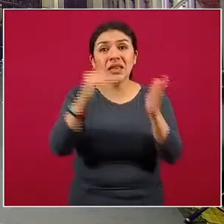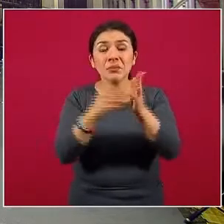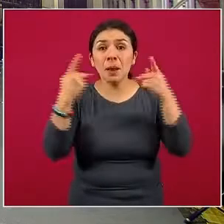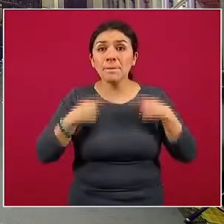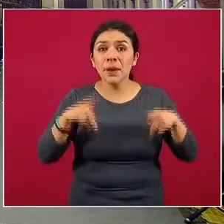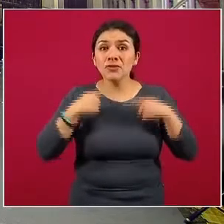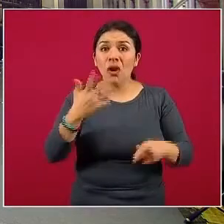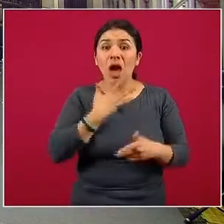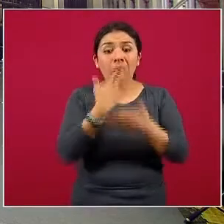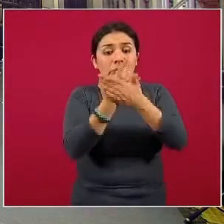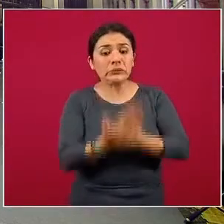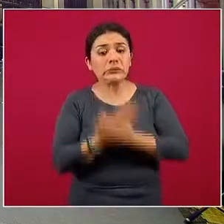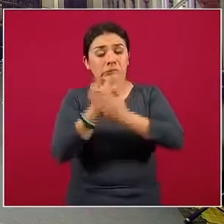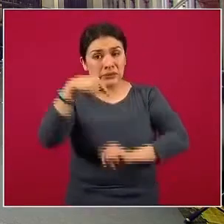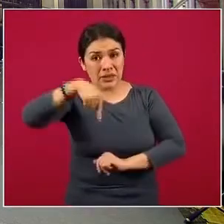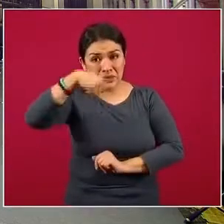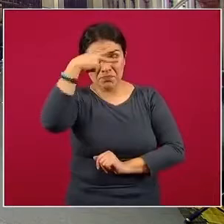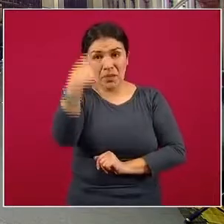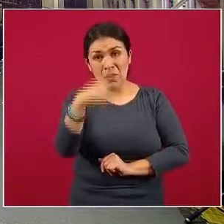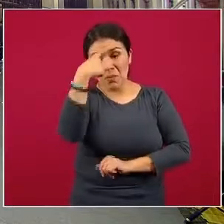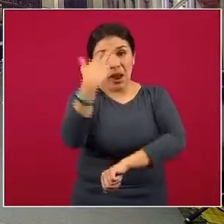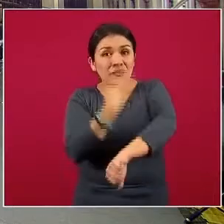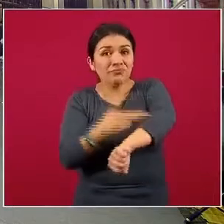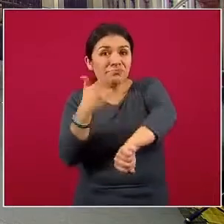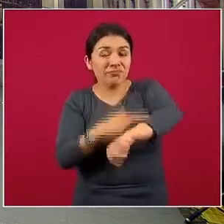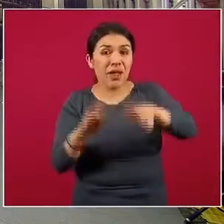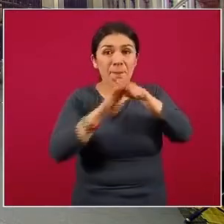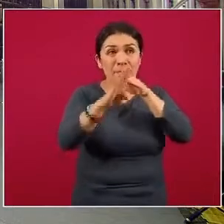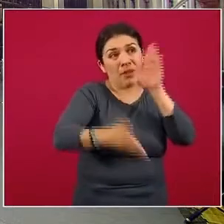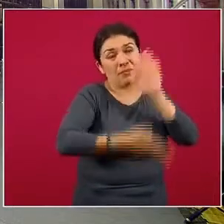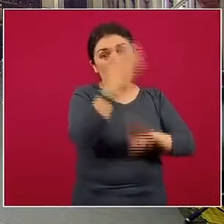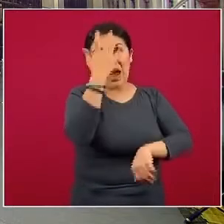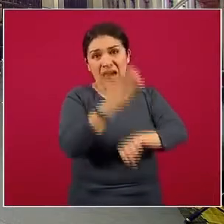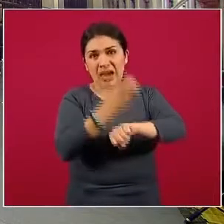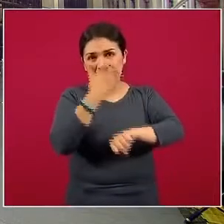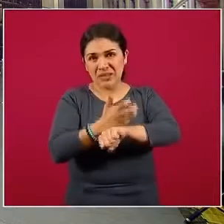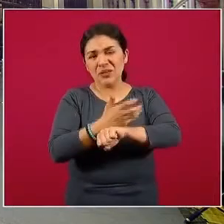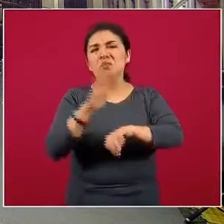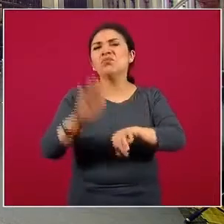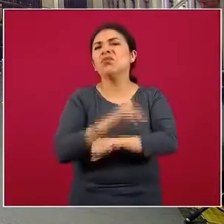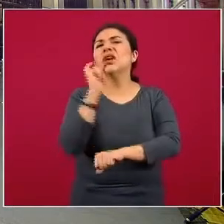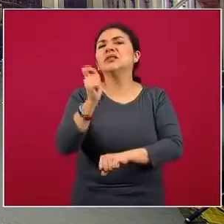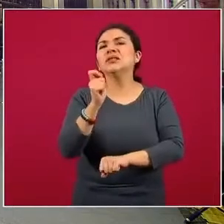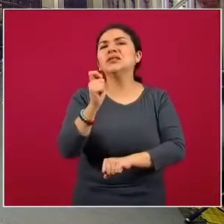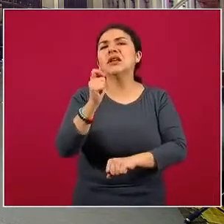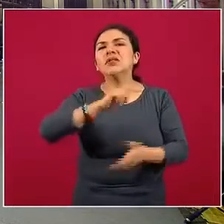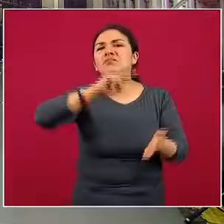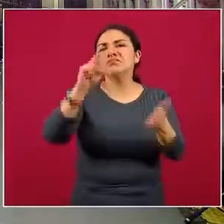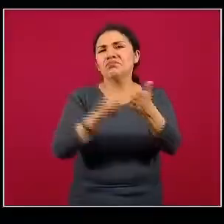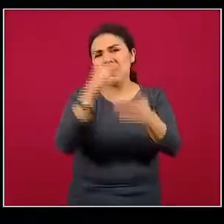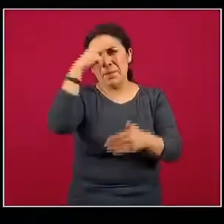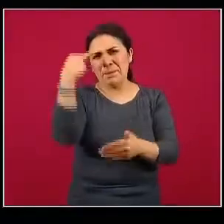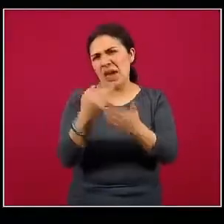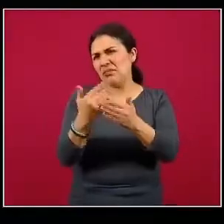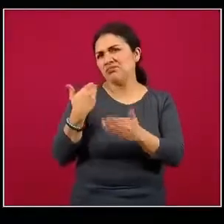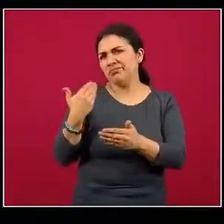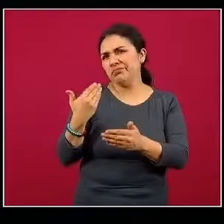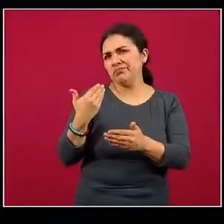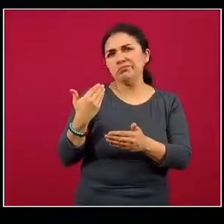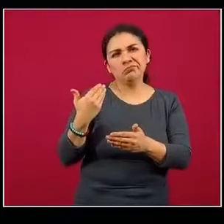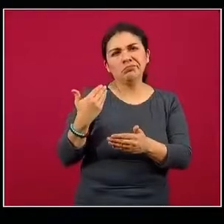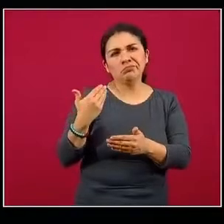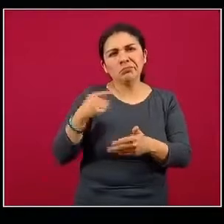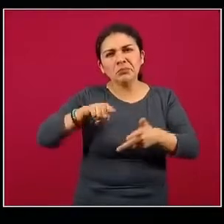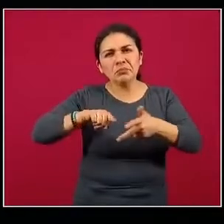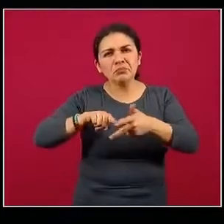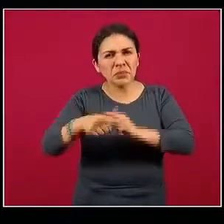que están esperando en México un trámite migratorio en Estados Unidos por el tratado Quédate en México, ¿no?, que se firmó a